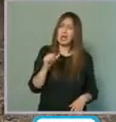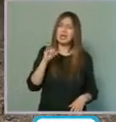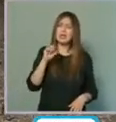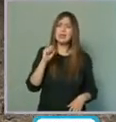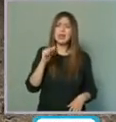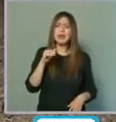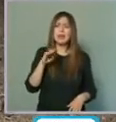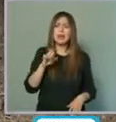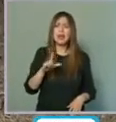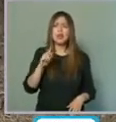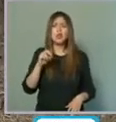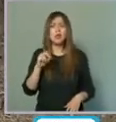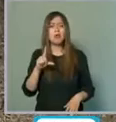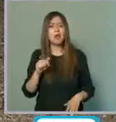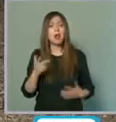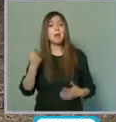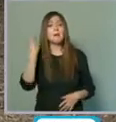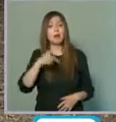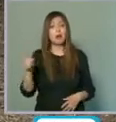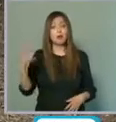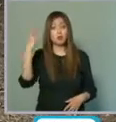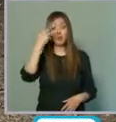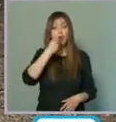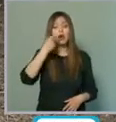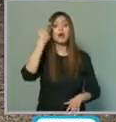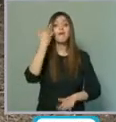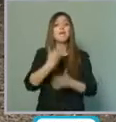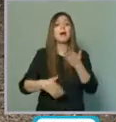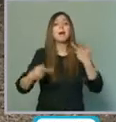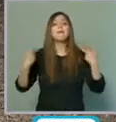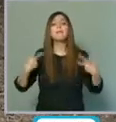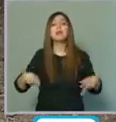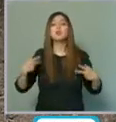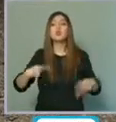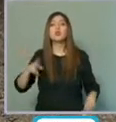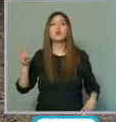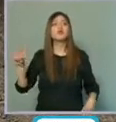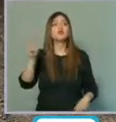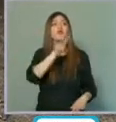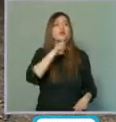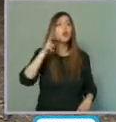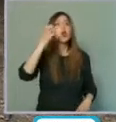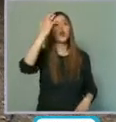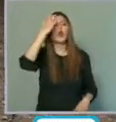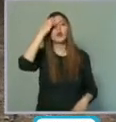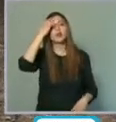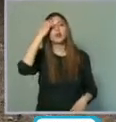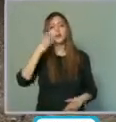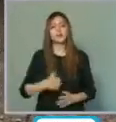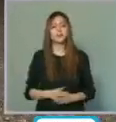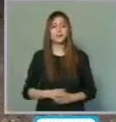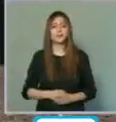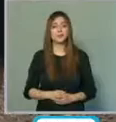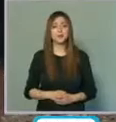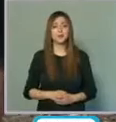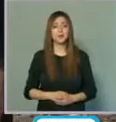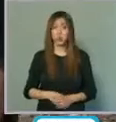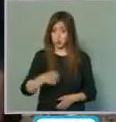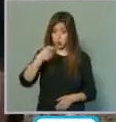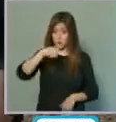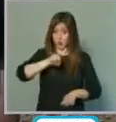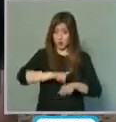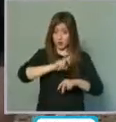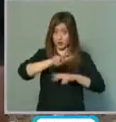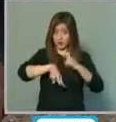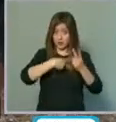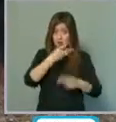bonito que es. Sí, casi nadie aprecia todo lo que tenemos. Gracias. Un día vamos a ir al